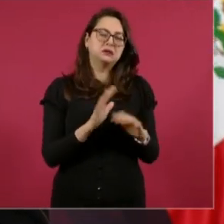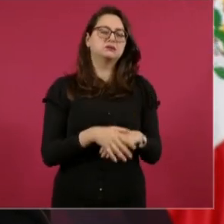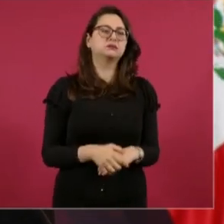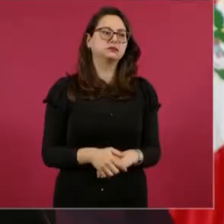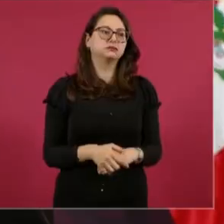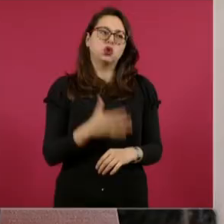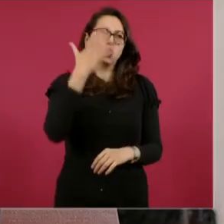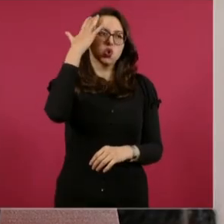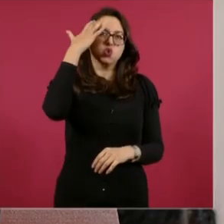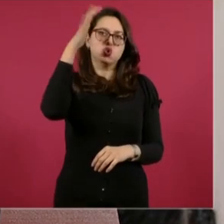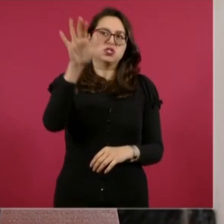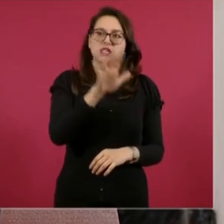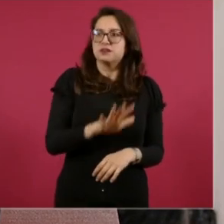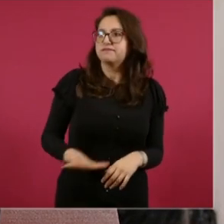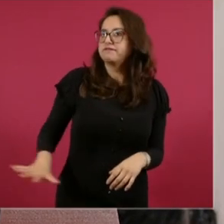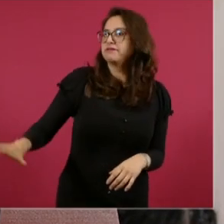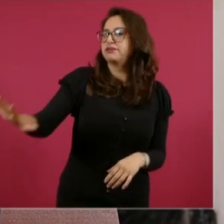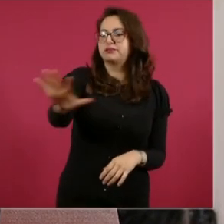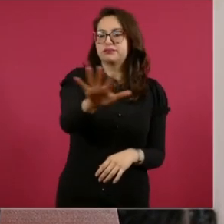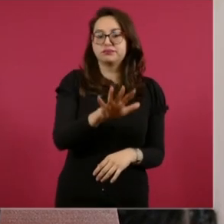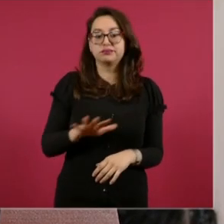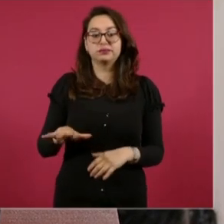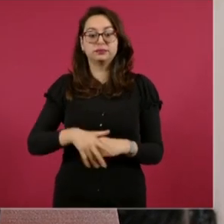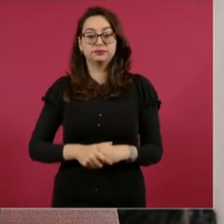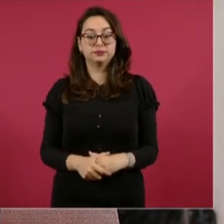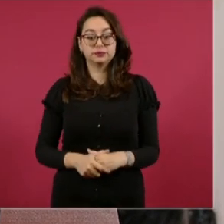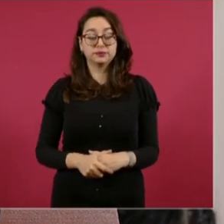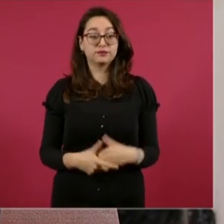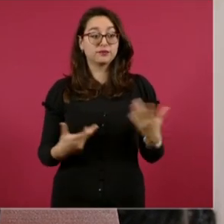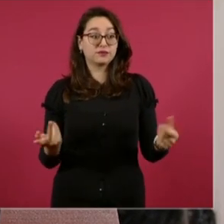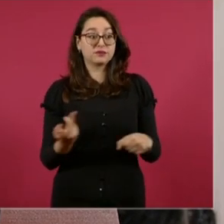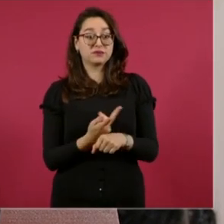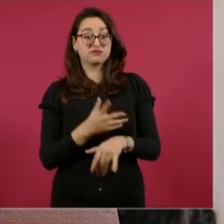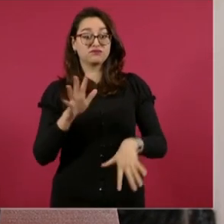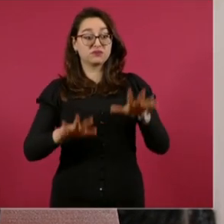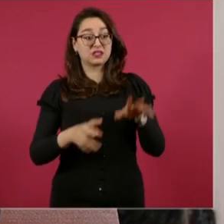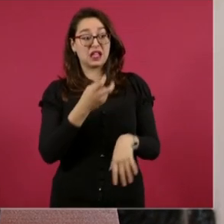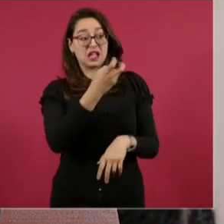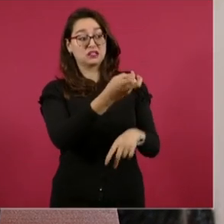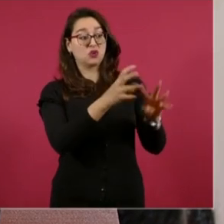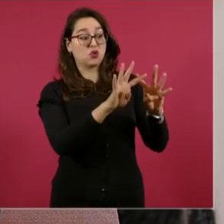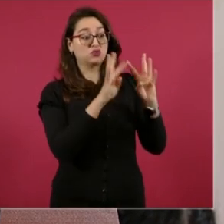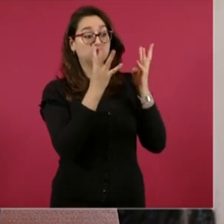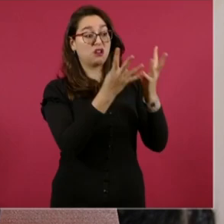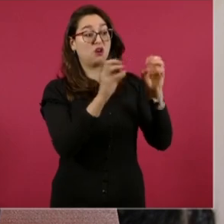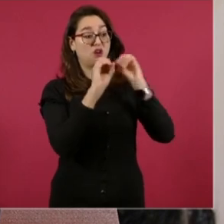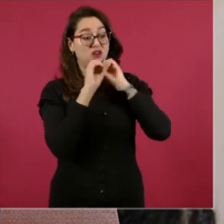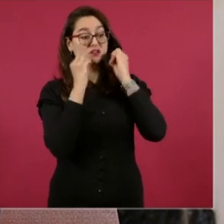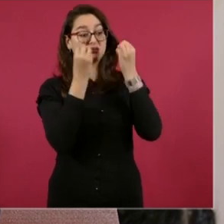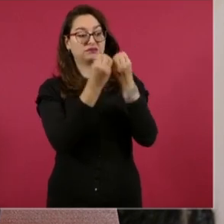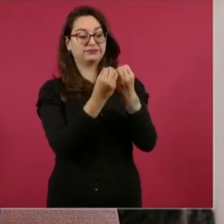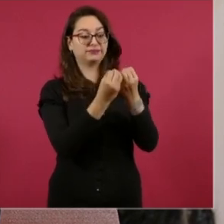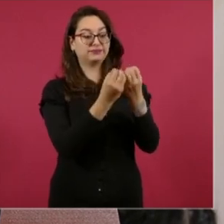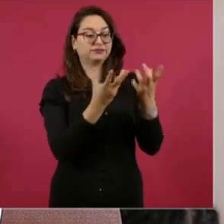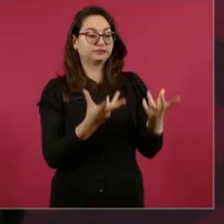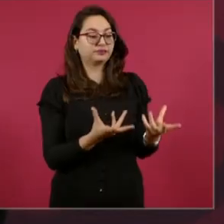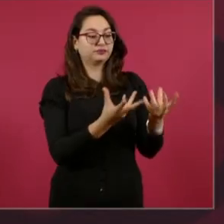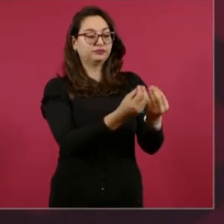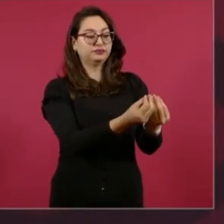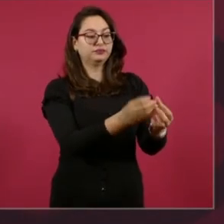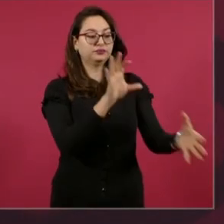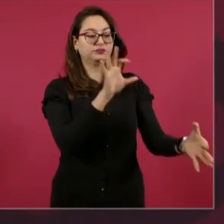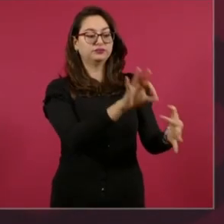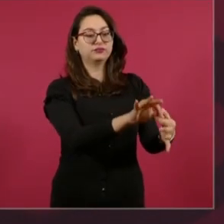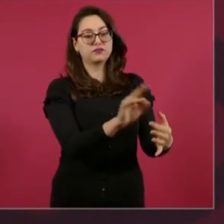Y muchas de estas organizaciones, no todas, están muy vinculadas al PAN.